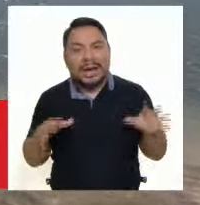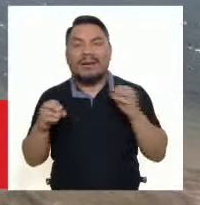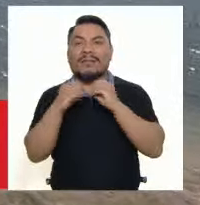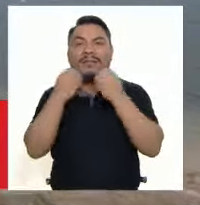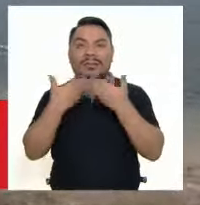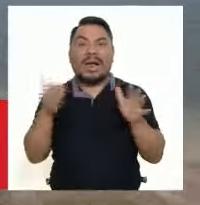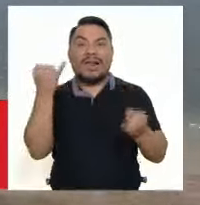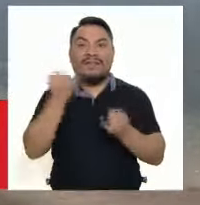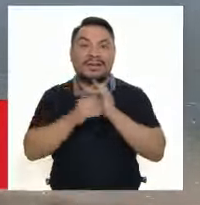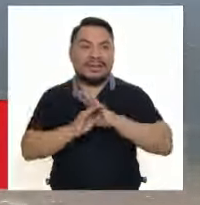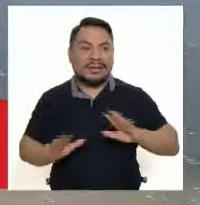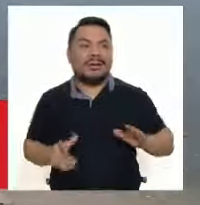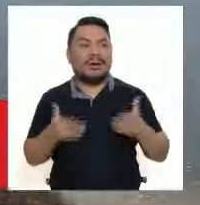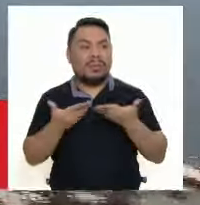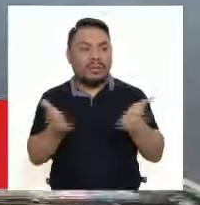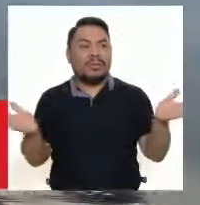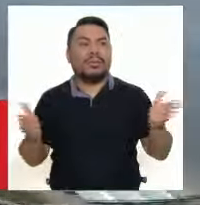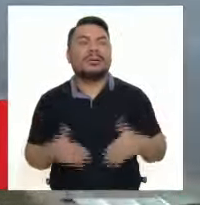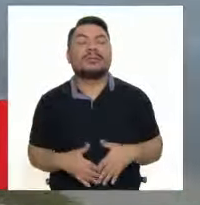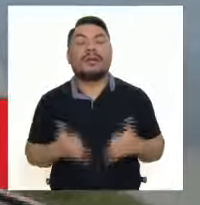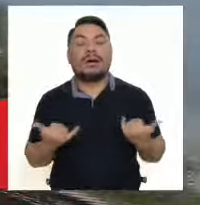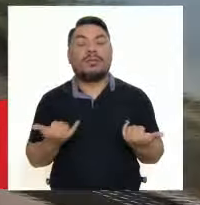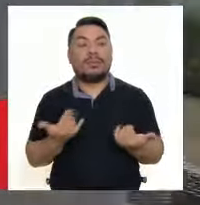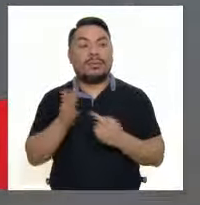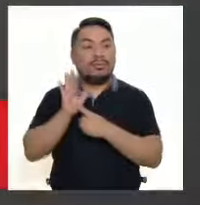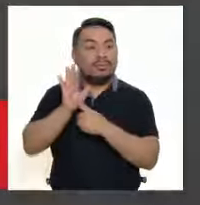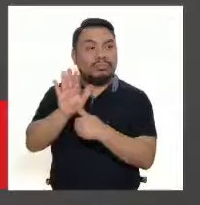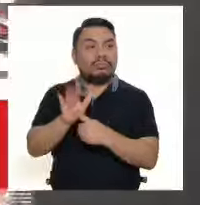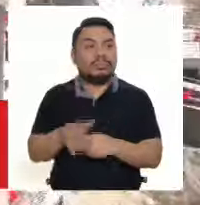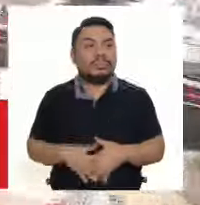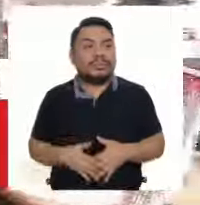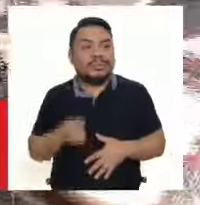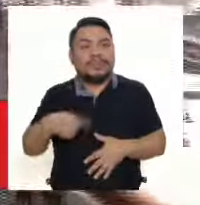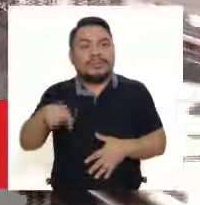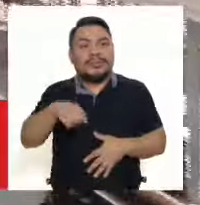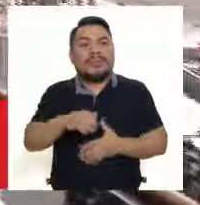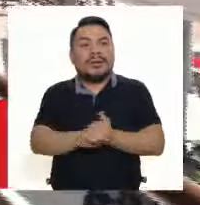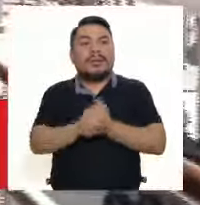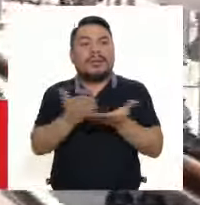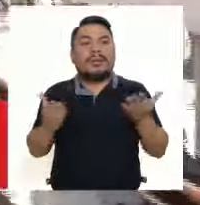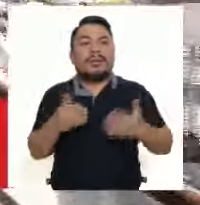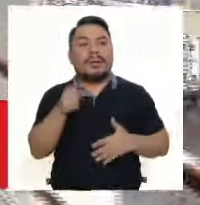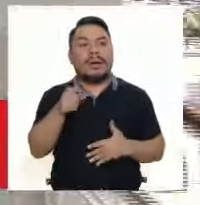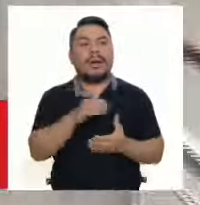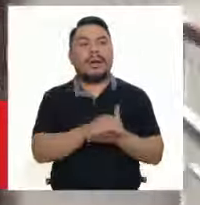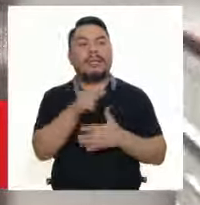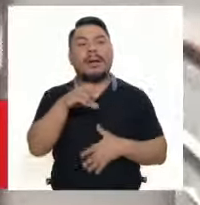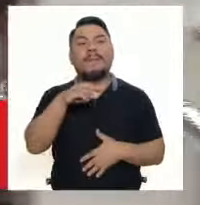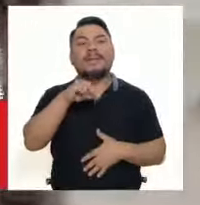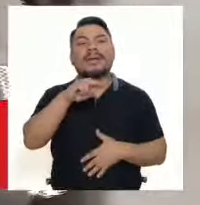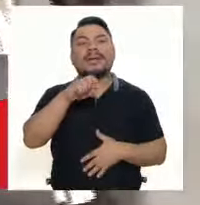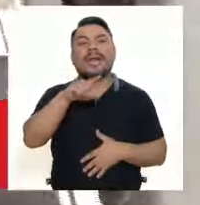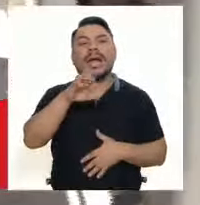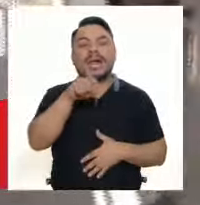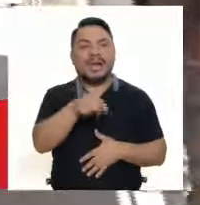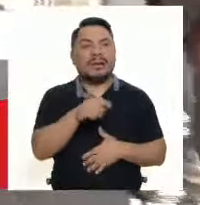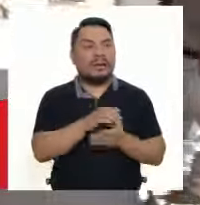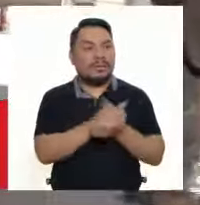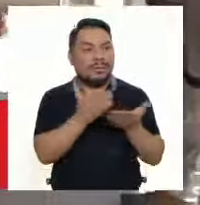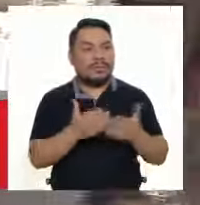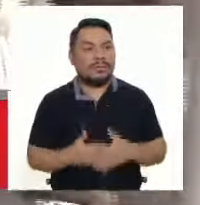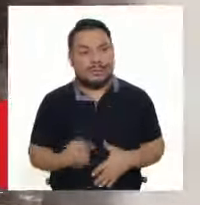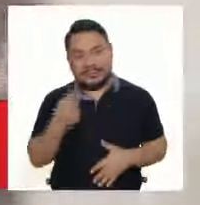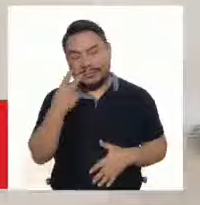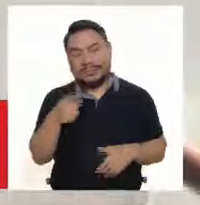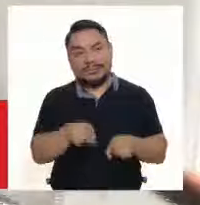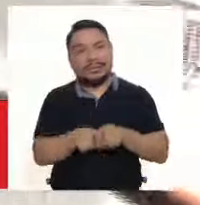tener este lugar. Vamos a mostrarles un poco acá con la ayuda de nuestro compañero Miguel Ángel Rodríguez. Vamos a ver acá al lado derecho,